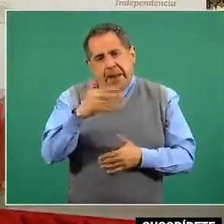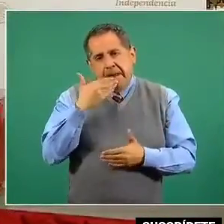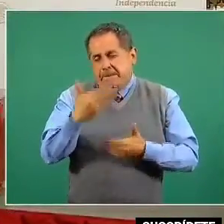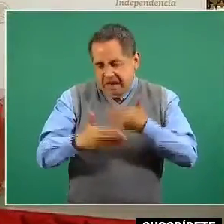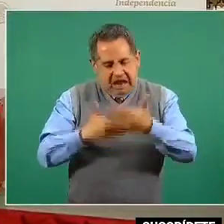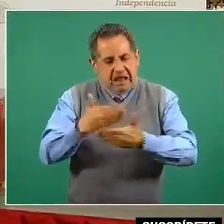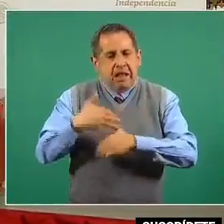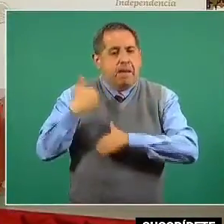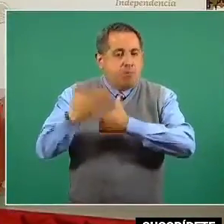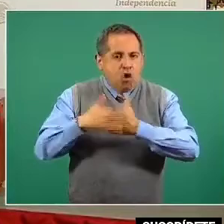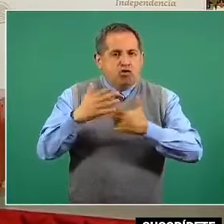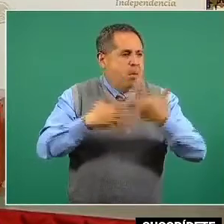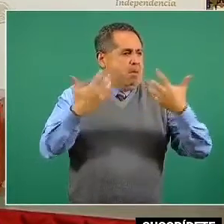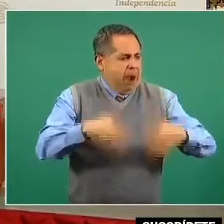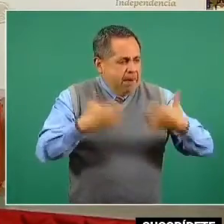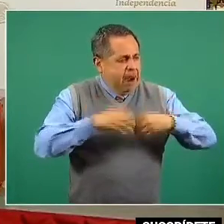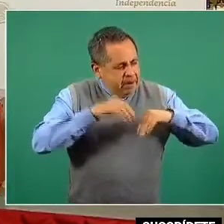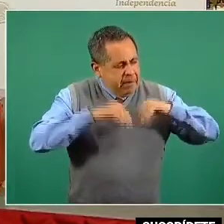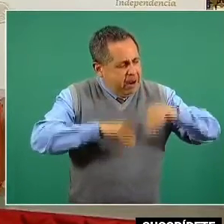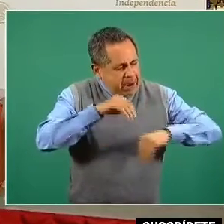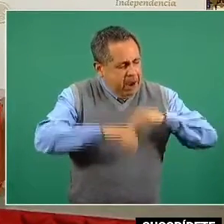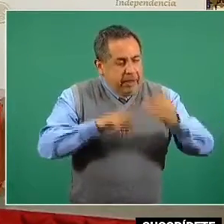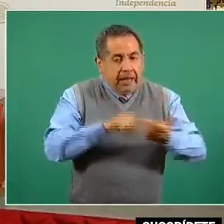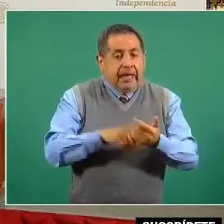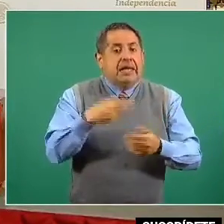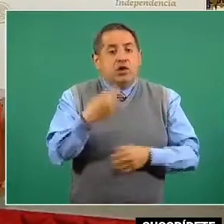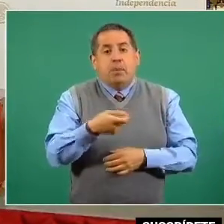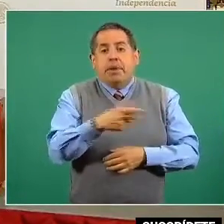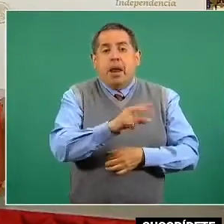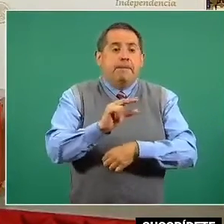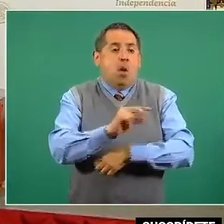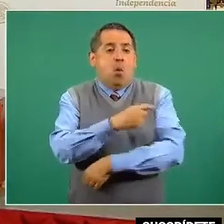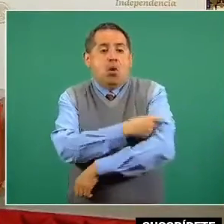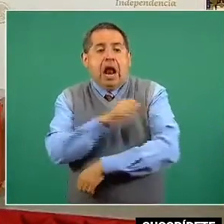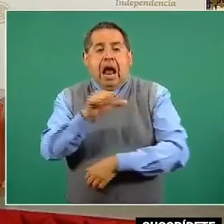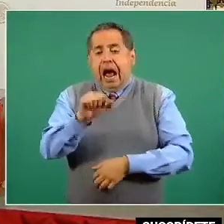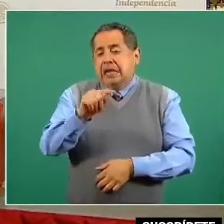de este biológico de AstraZeneca.